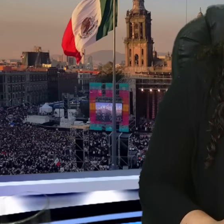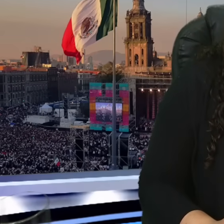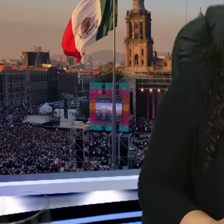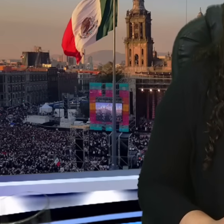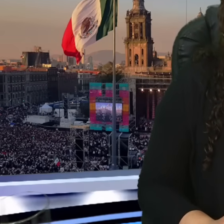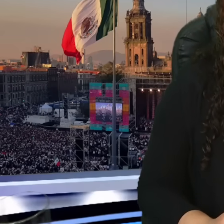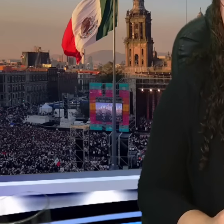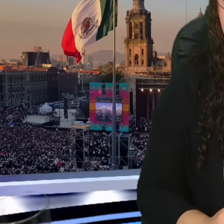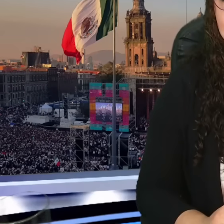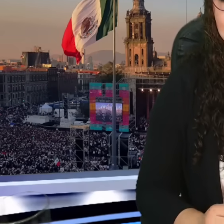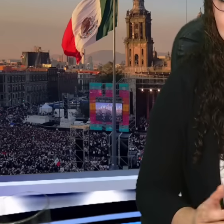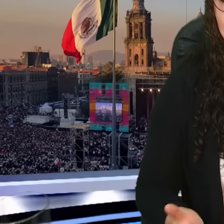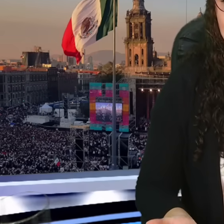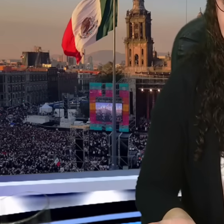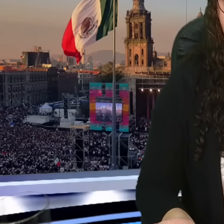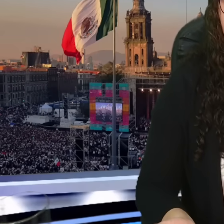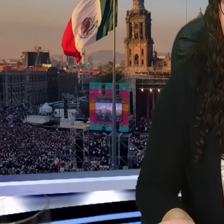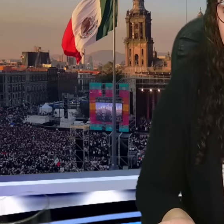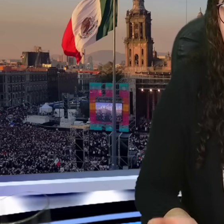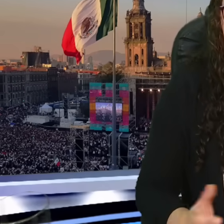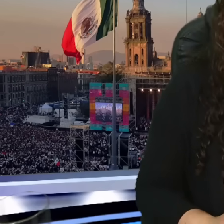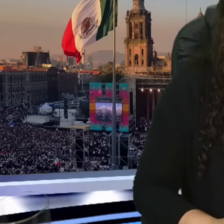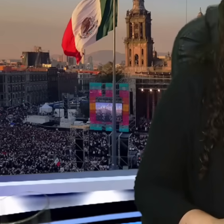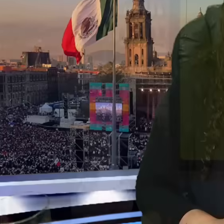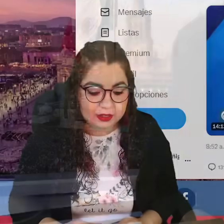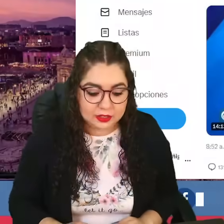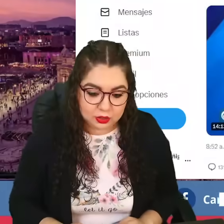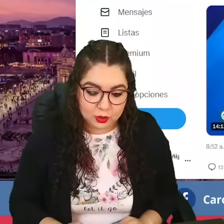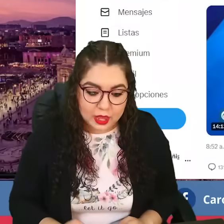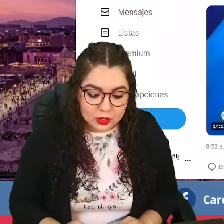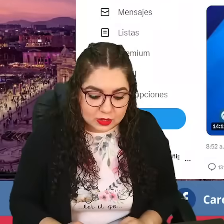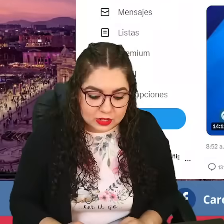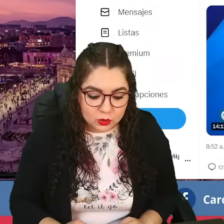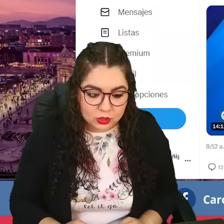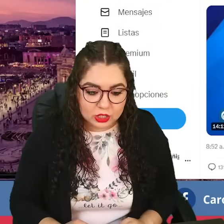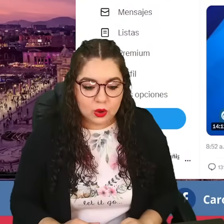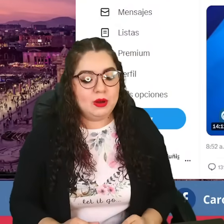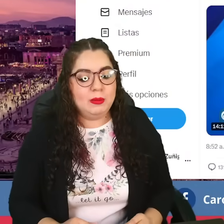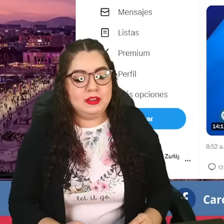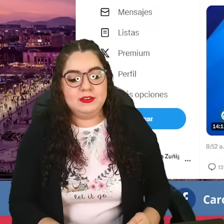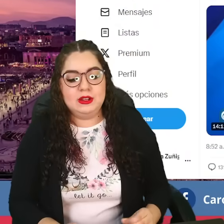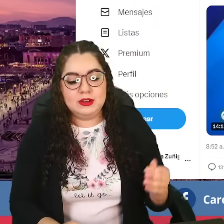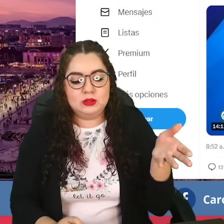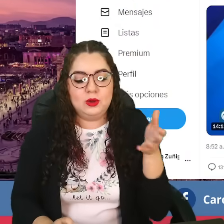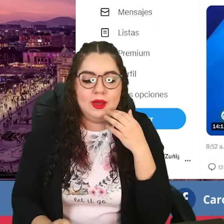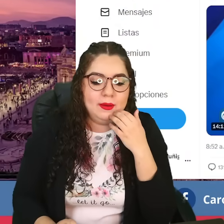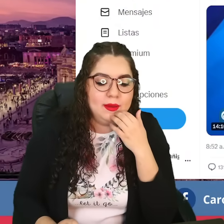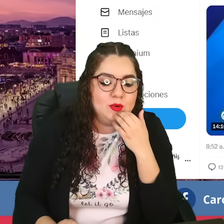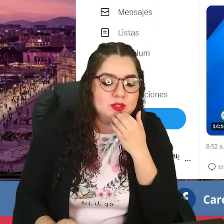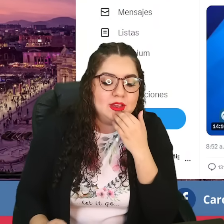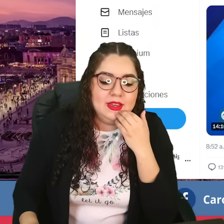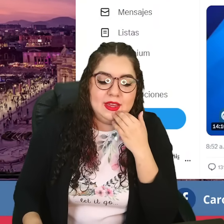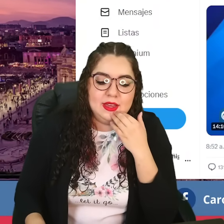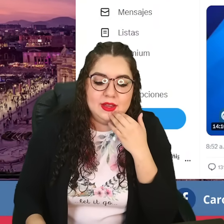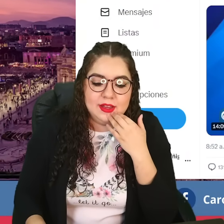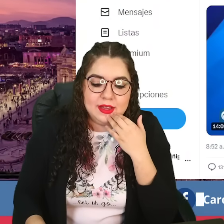que... pues que le corresponda estar atendiendo. No es el único, el padre Filiberto,